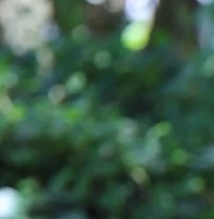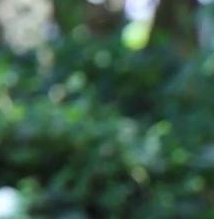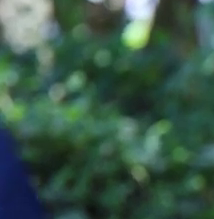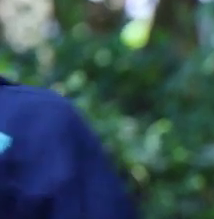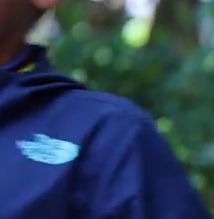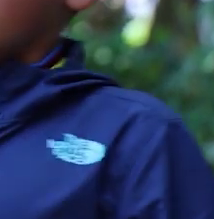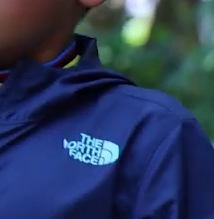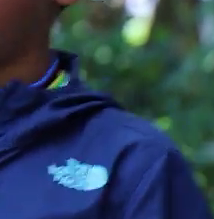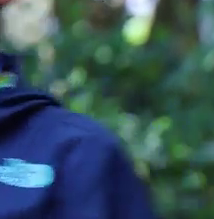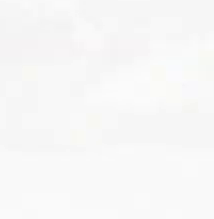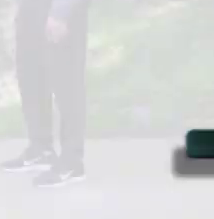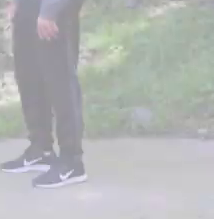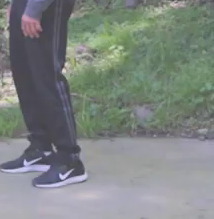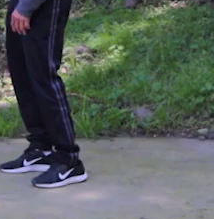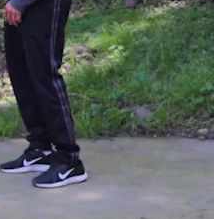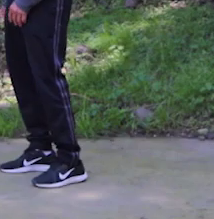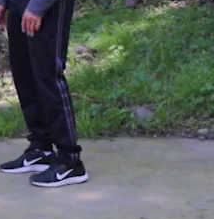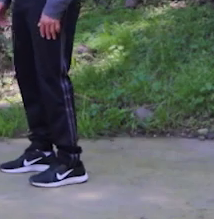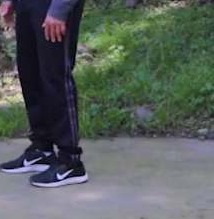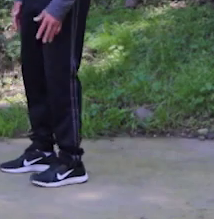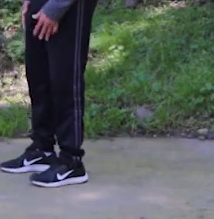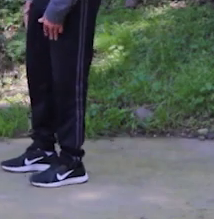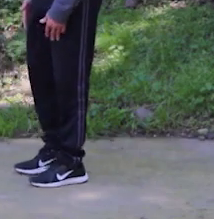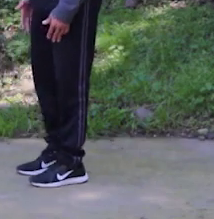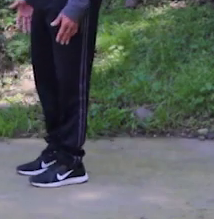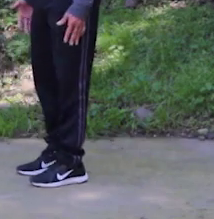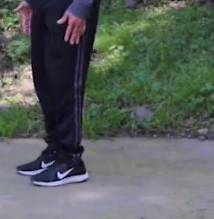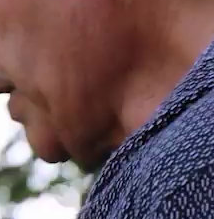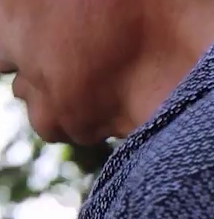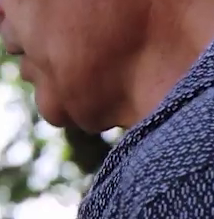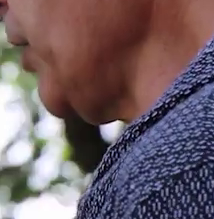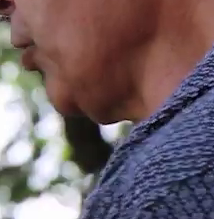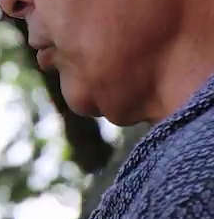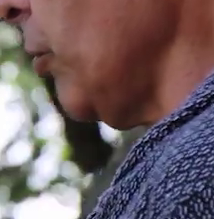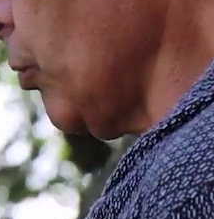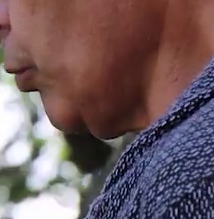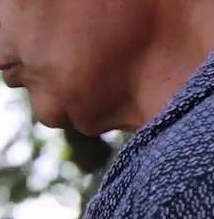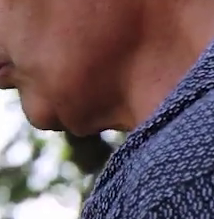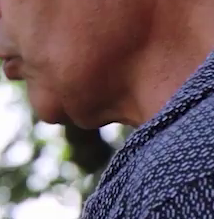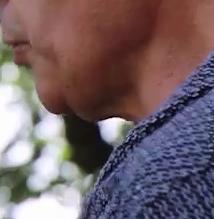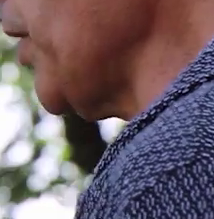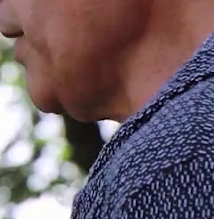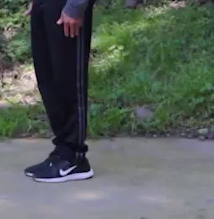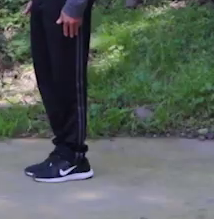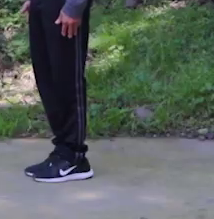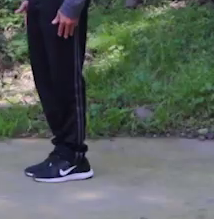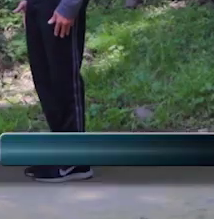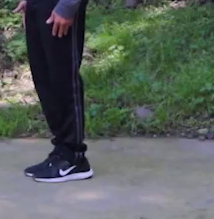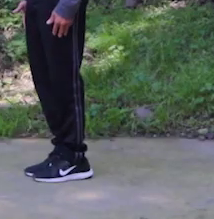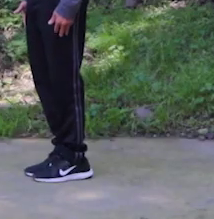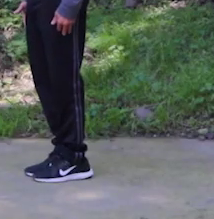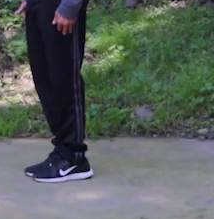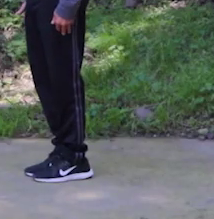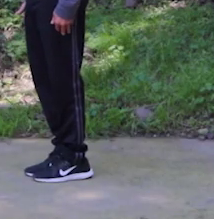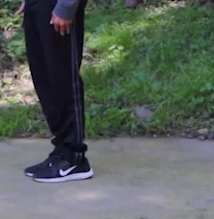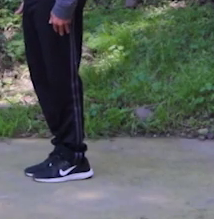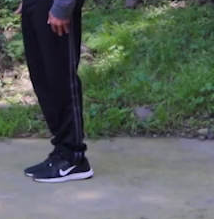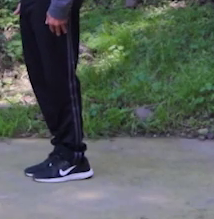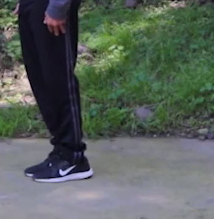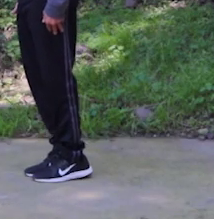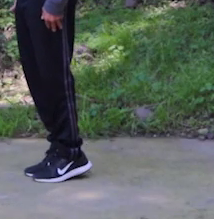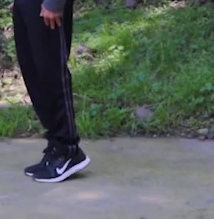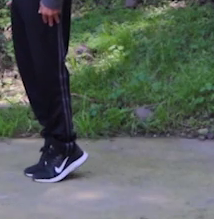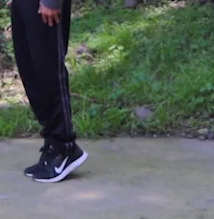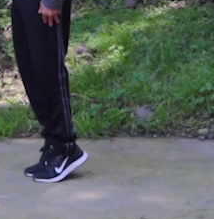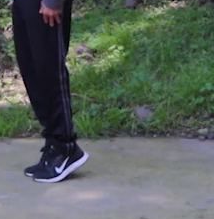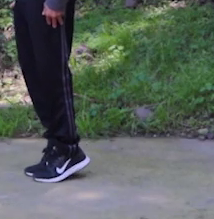respiramos. Vamos a trabajar pantorrilla, nos vamos a parar derechos, juntos los pies y lo único que vamos a hacer es